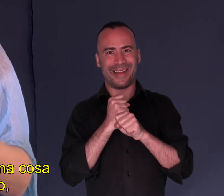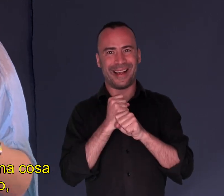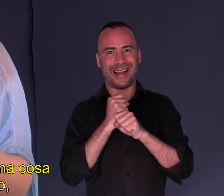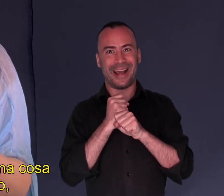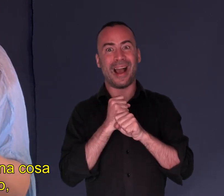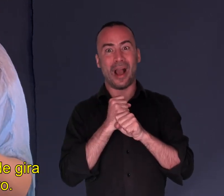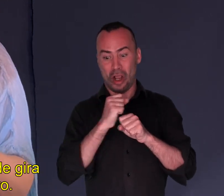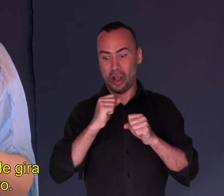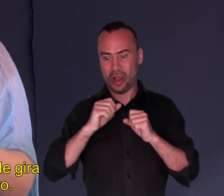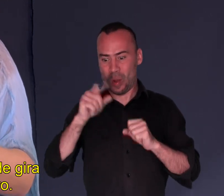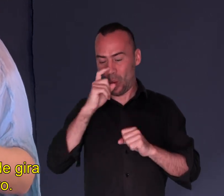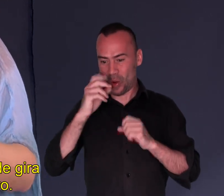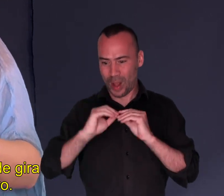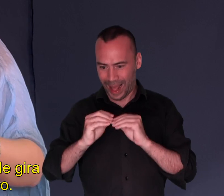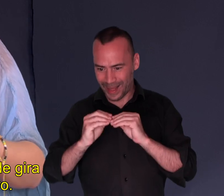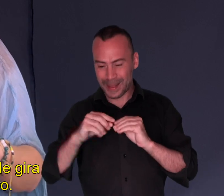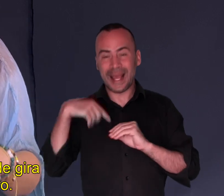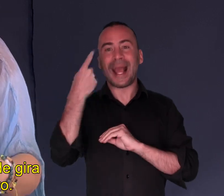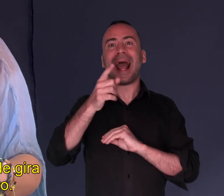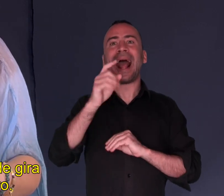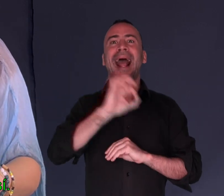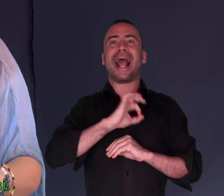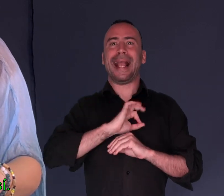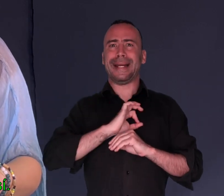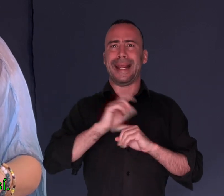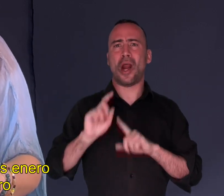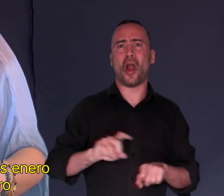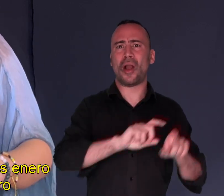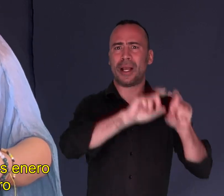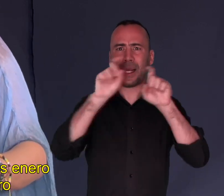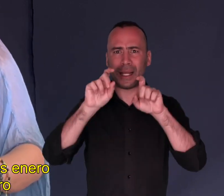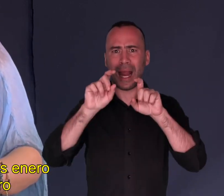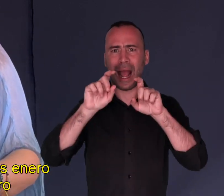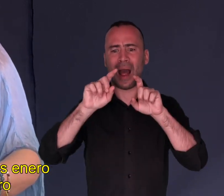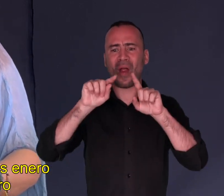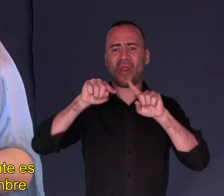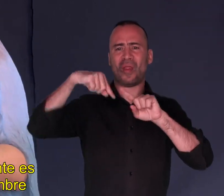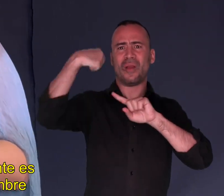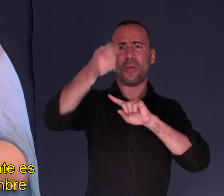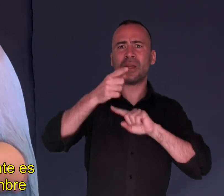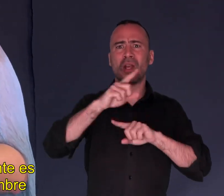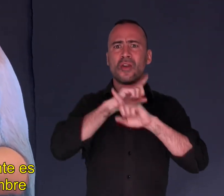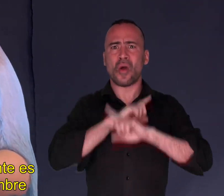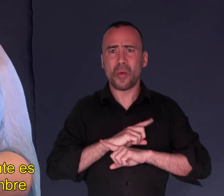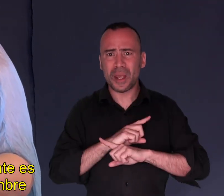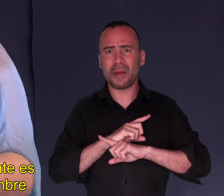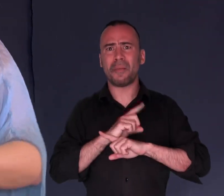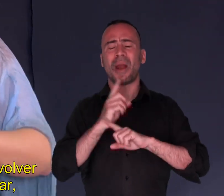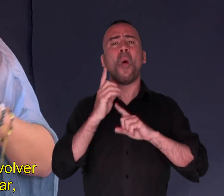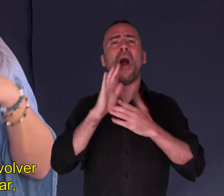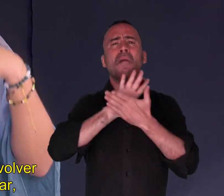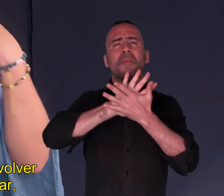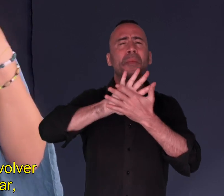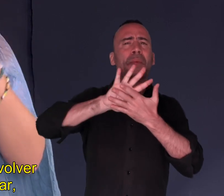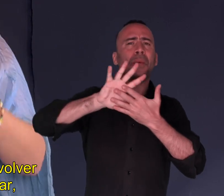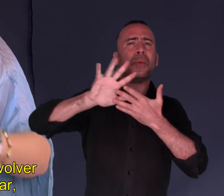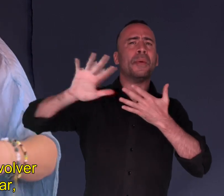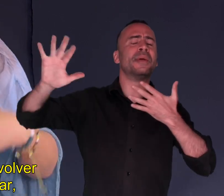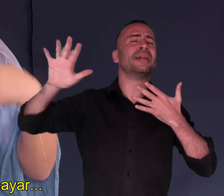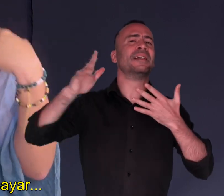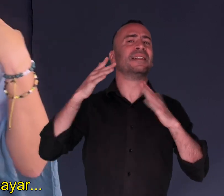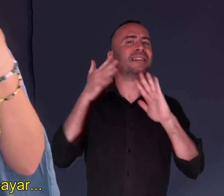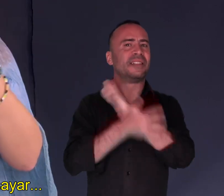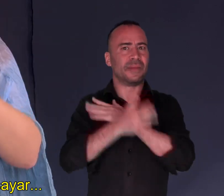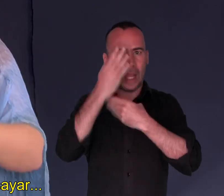una cosa en junio Sí y te vayas de girar en enero Sí sí sí y luego haces enero y febrero y la siguientes en noviembre entonces volver a